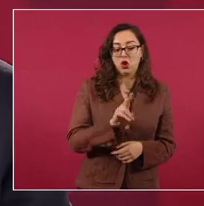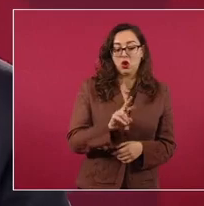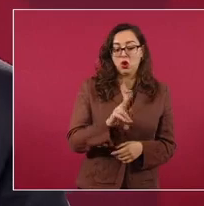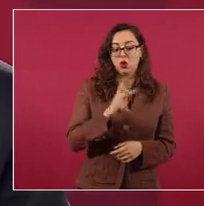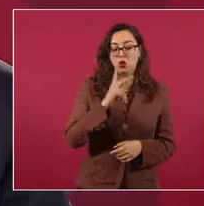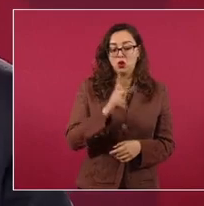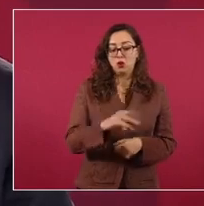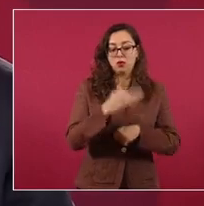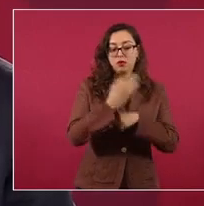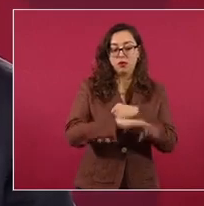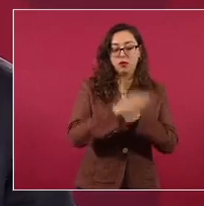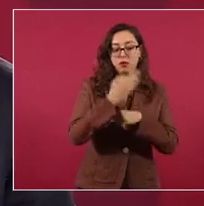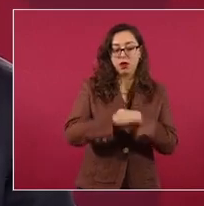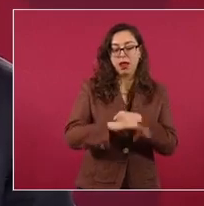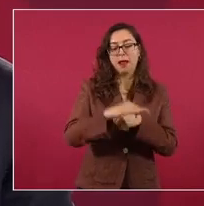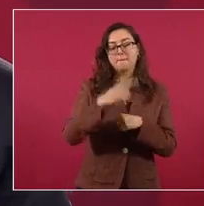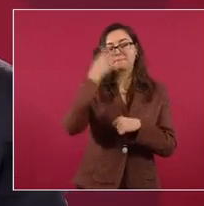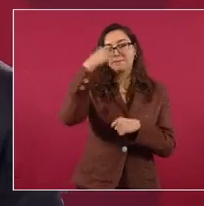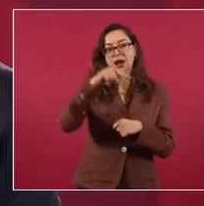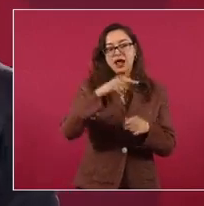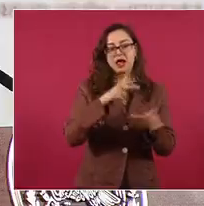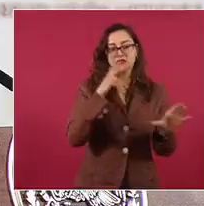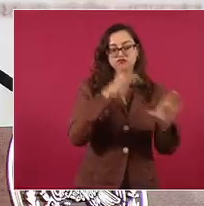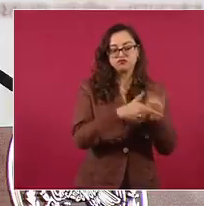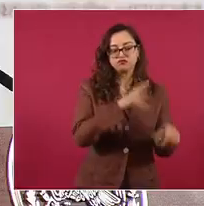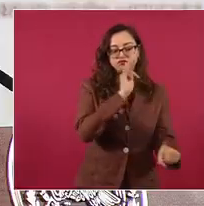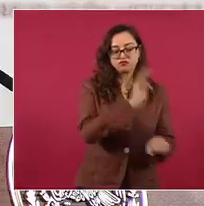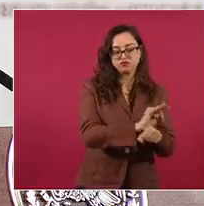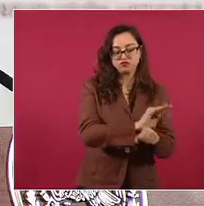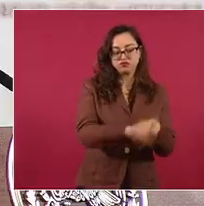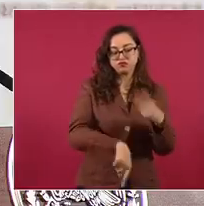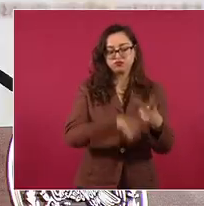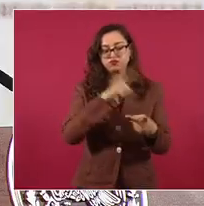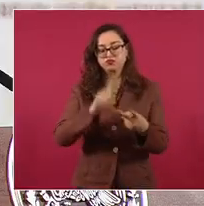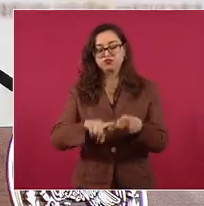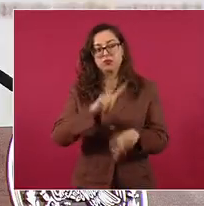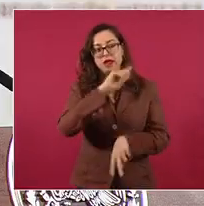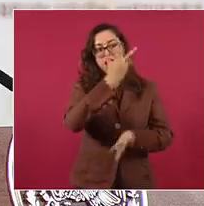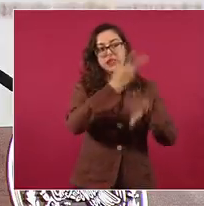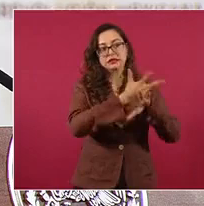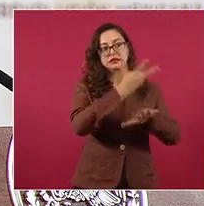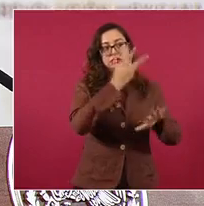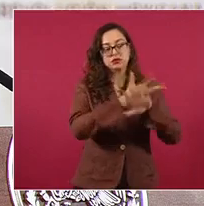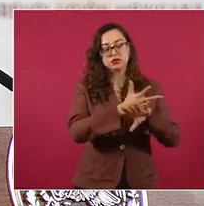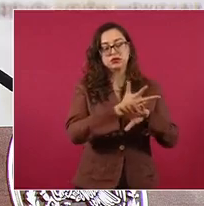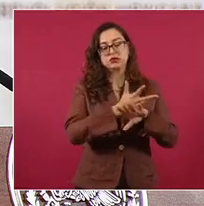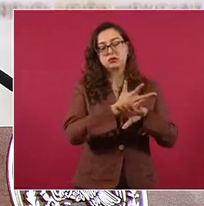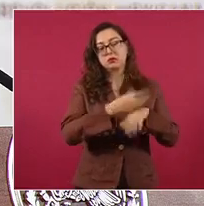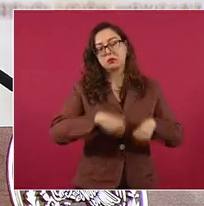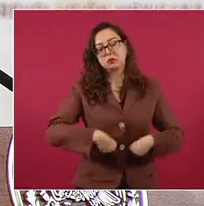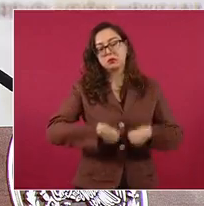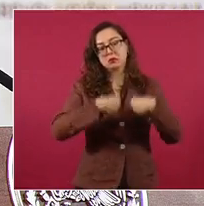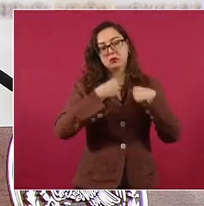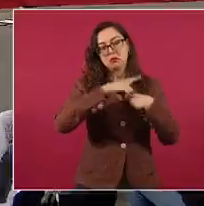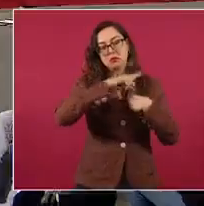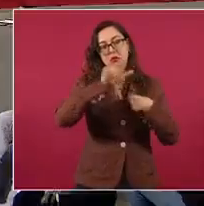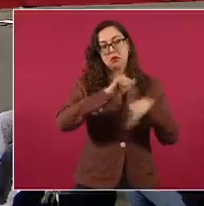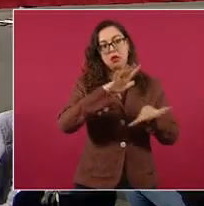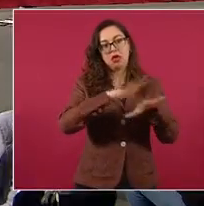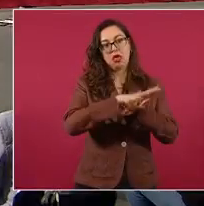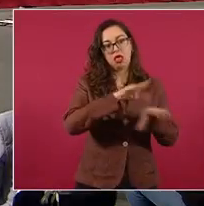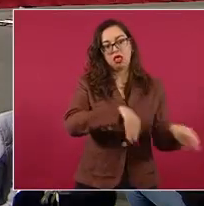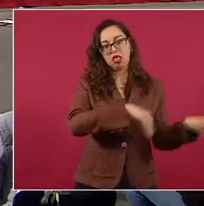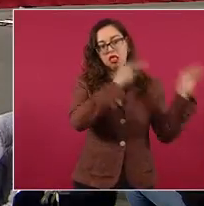de refugio, la CURP temporal para personas que son repatriadas de los Estados Unidos que llegan sin ningún documento de identidad y la